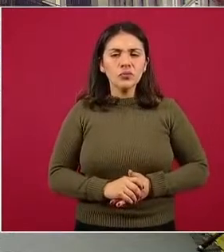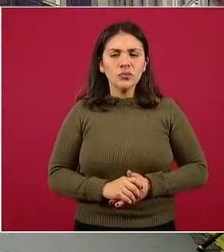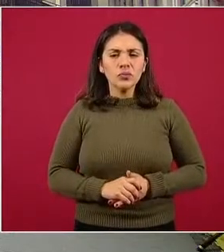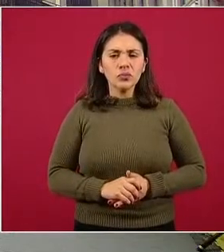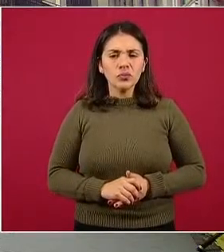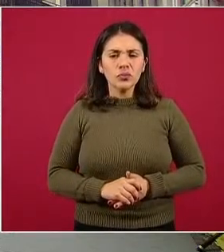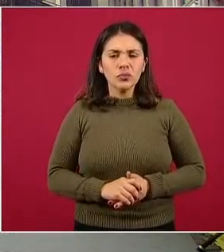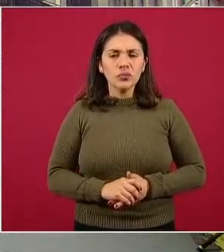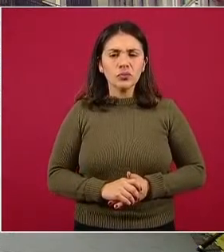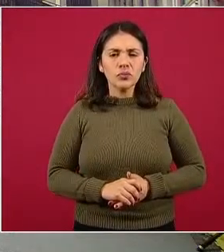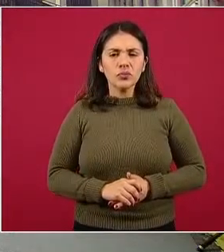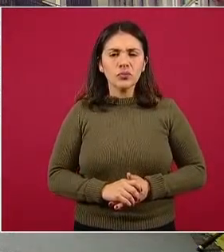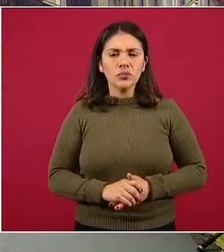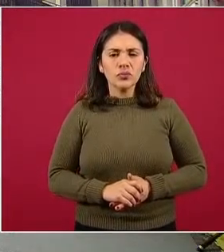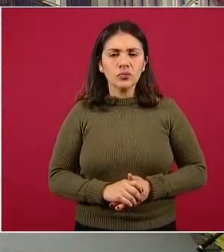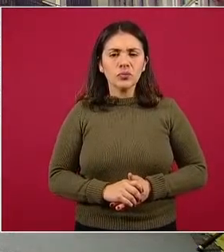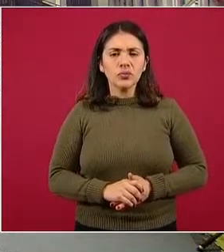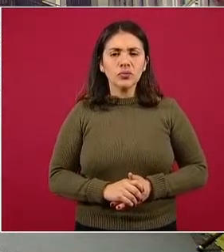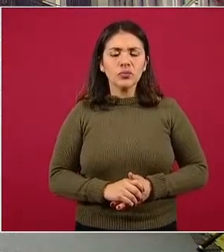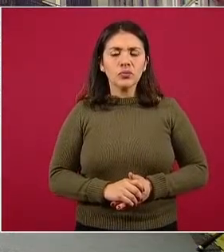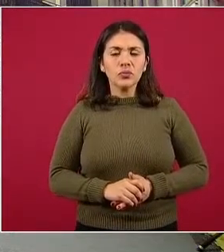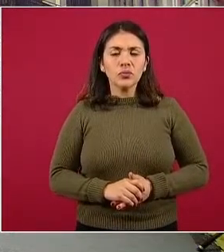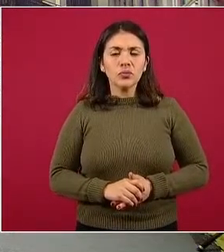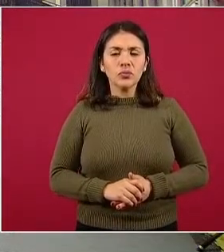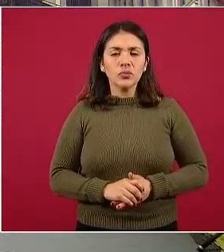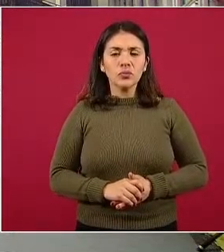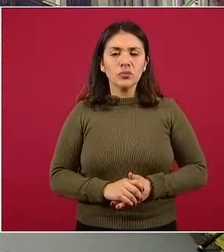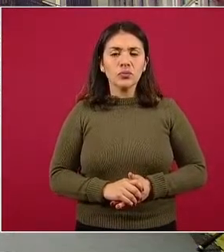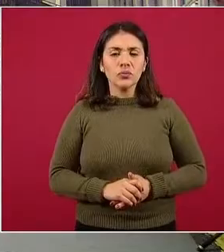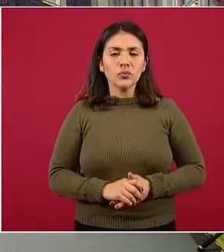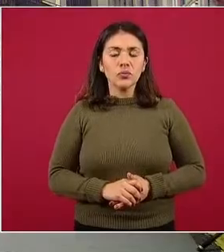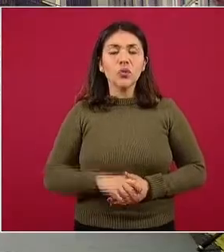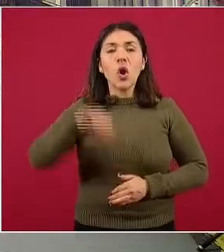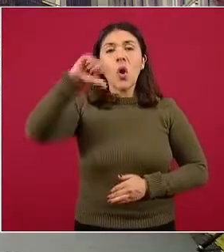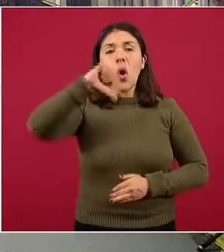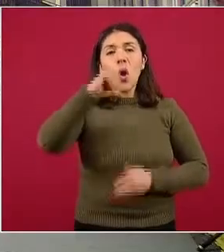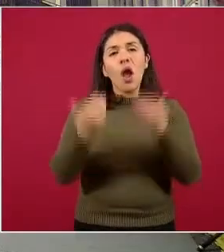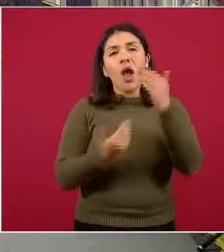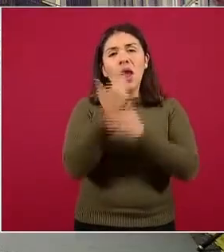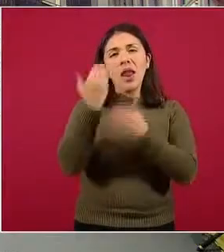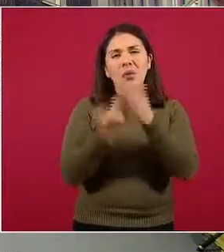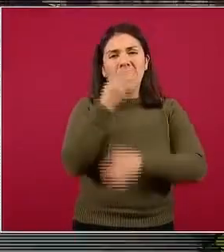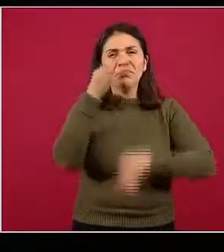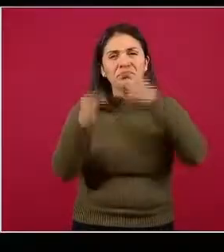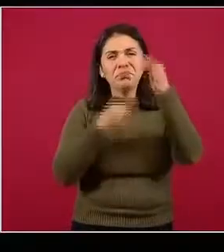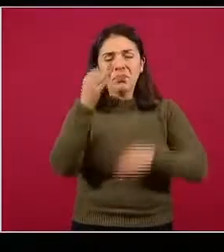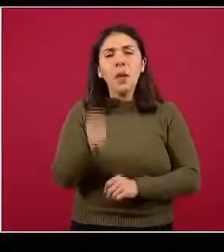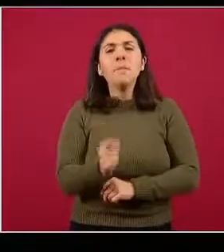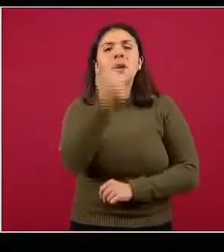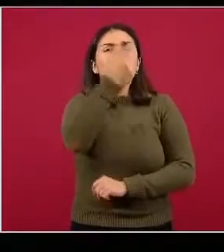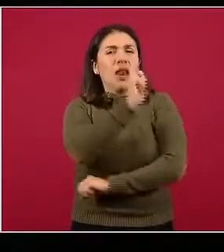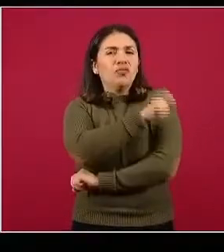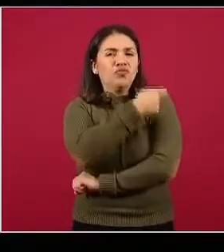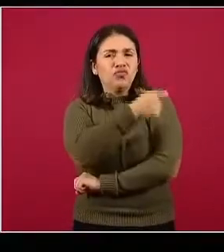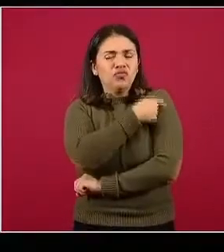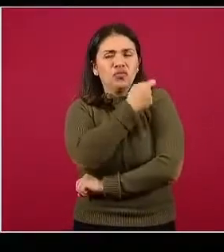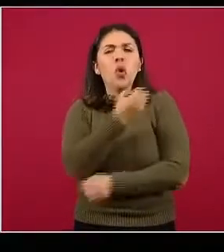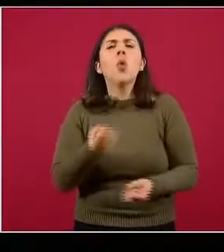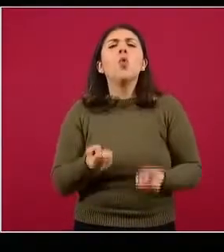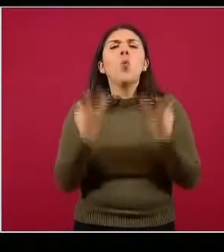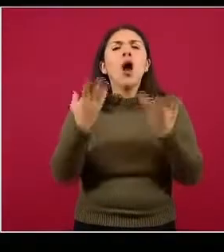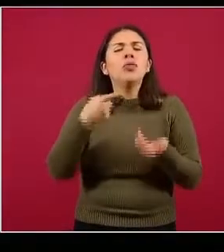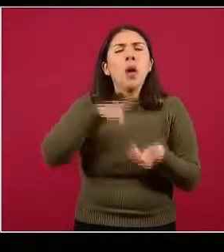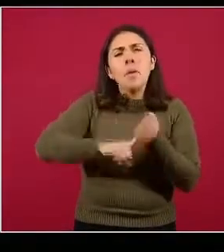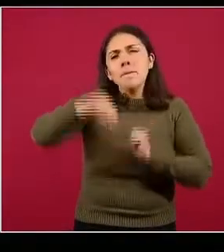Personas que se van a beneficiar en esta primera etapa, como lo anunciaron hoy. ¿Qué porcentaje del personal